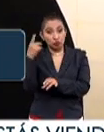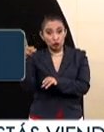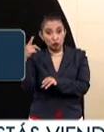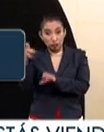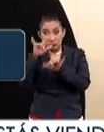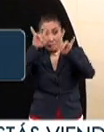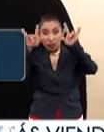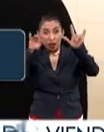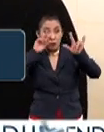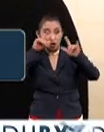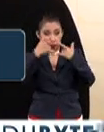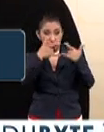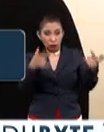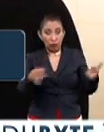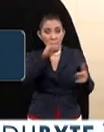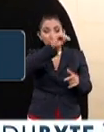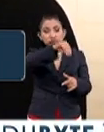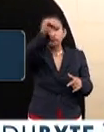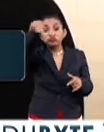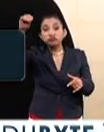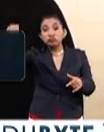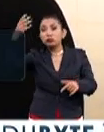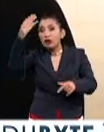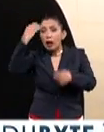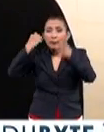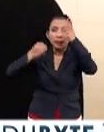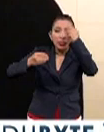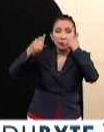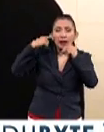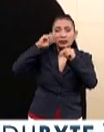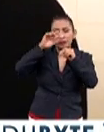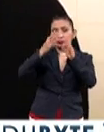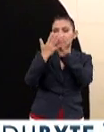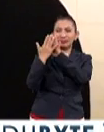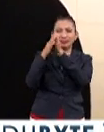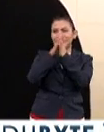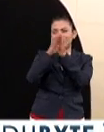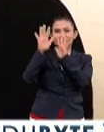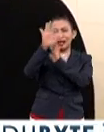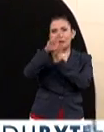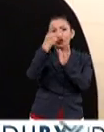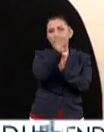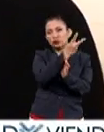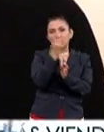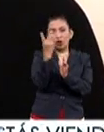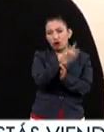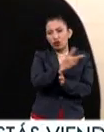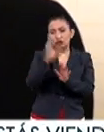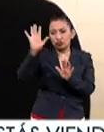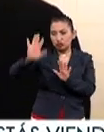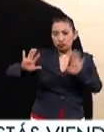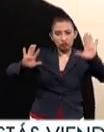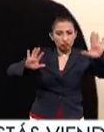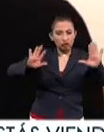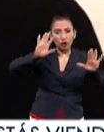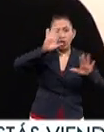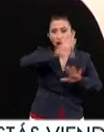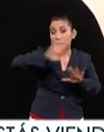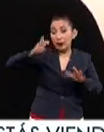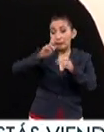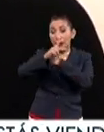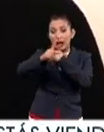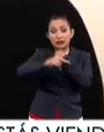obra, por la biografía nómada que tuvo, se encuentra dispersa en ambos lados del Atlántico y en países que